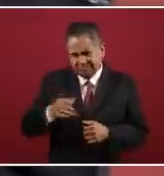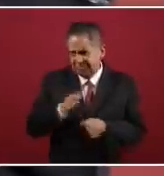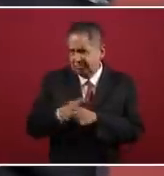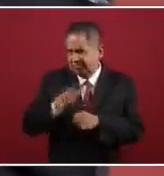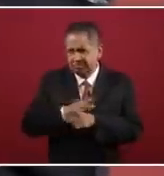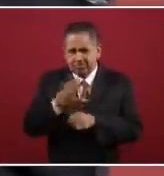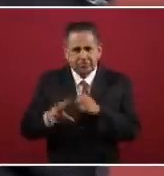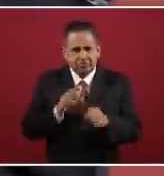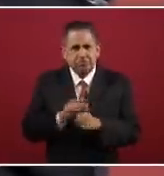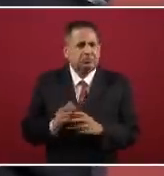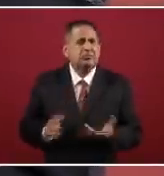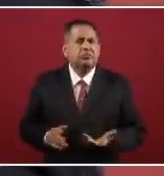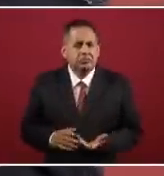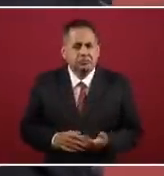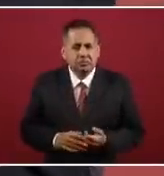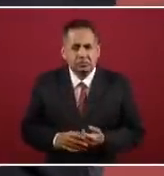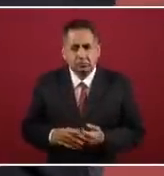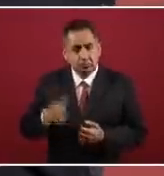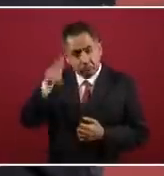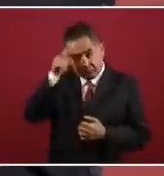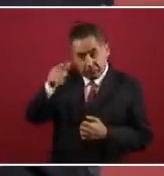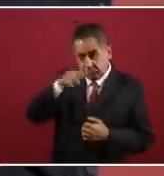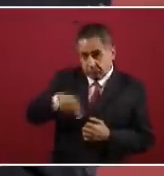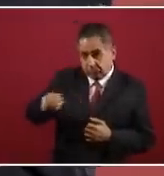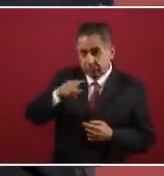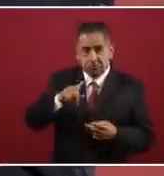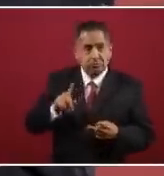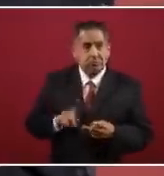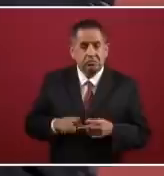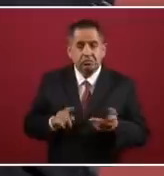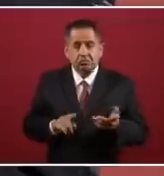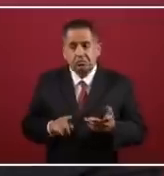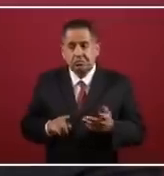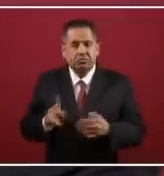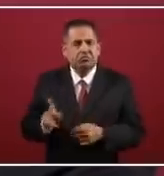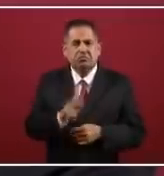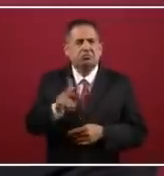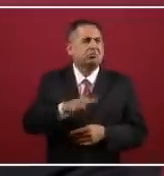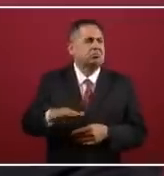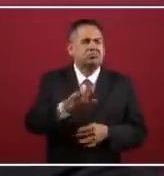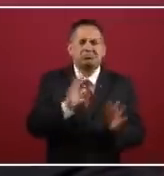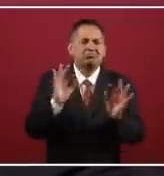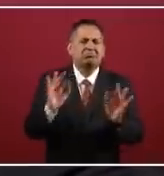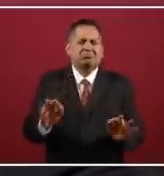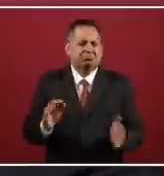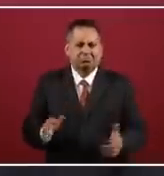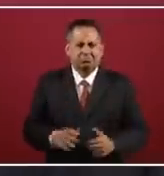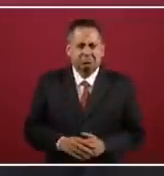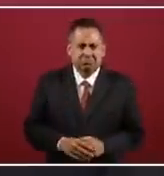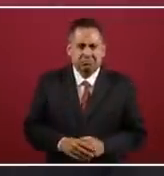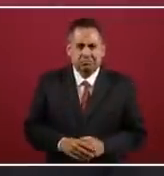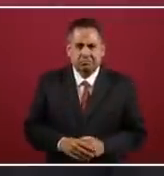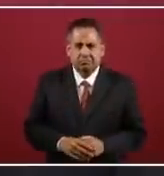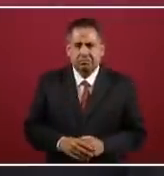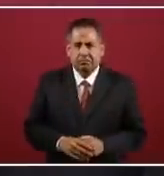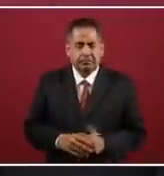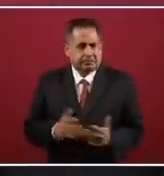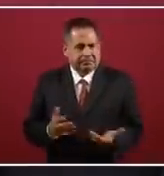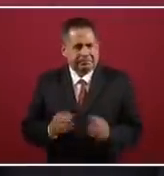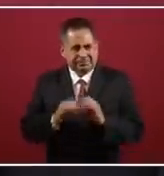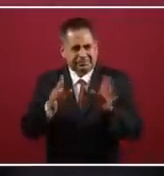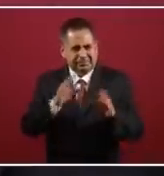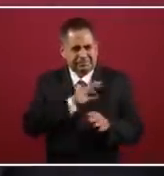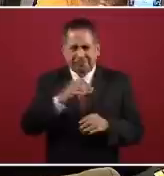general, ¿sí? De Hidalgo, de los pueblos. Entonces, ¿cómo no se va a hacer